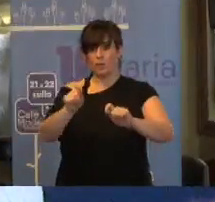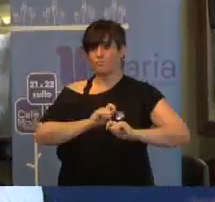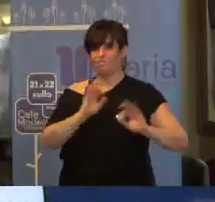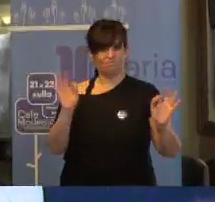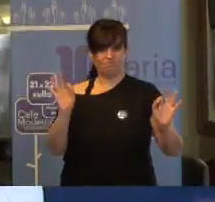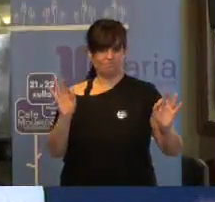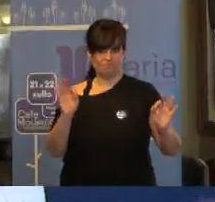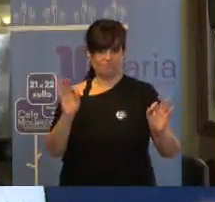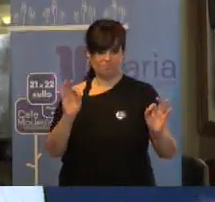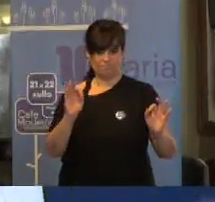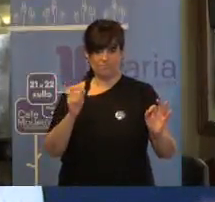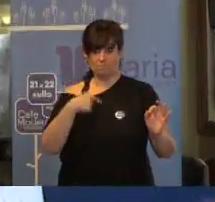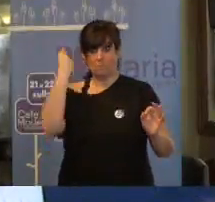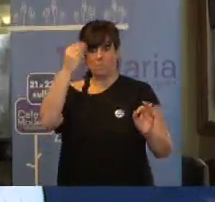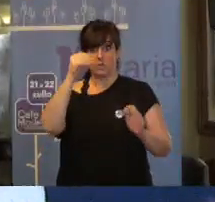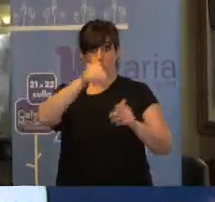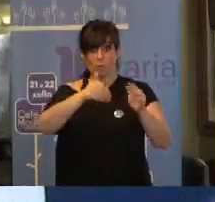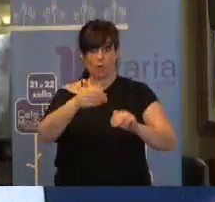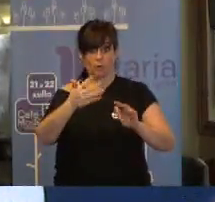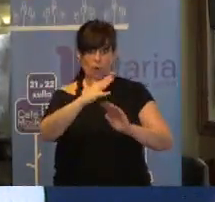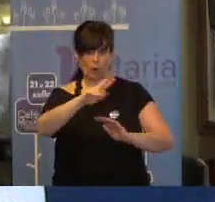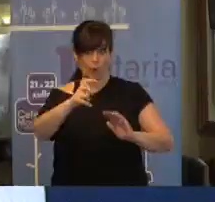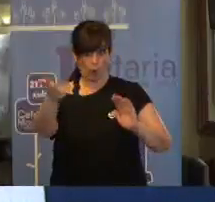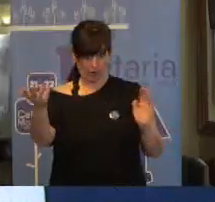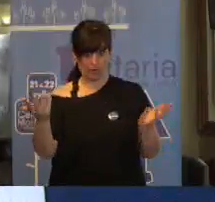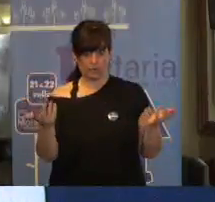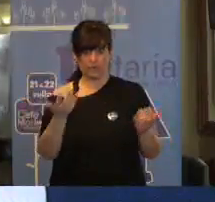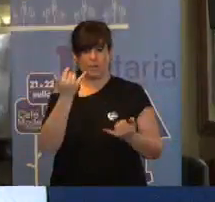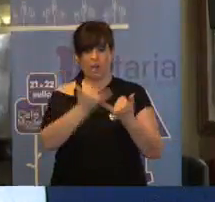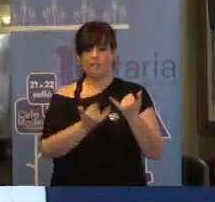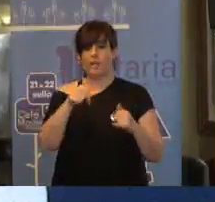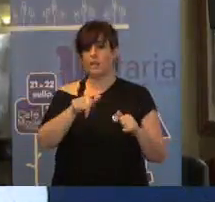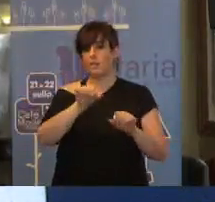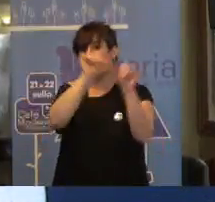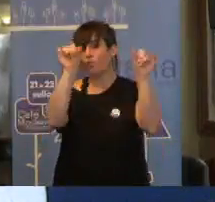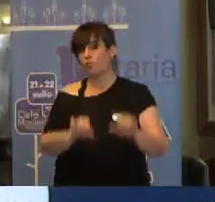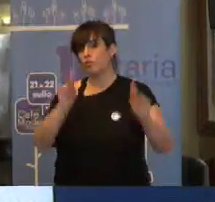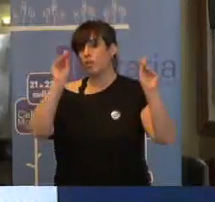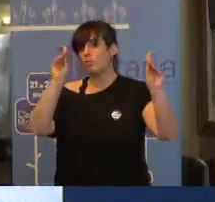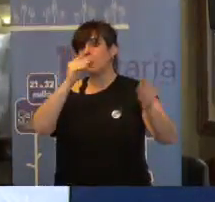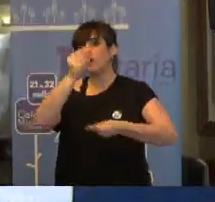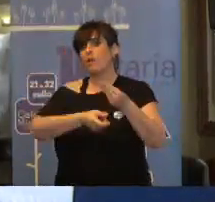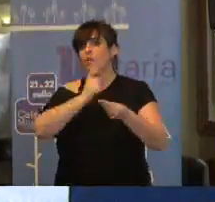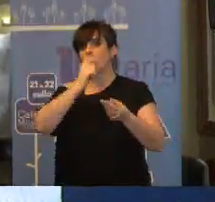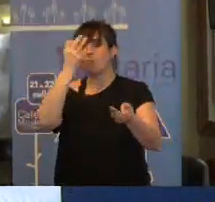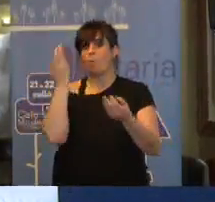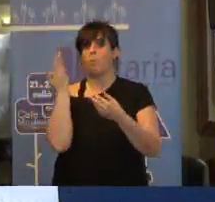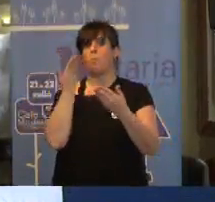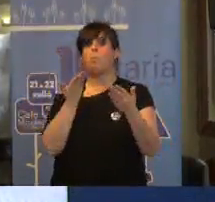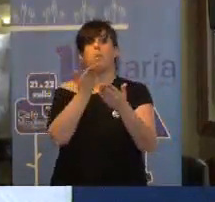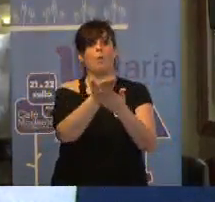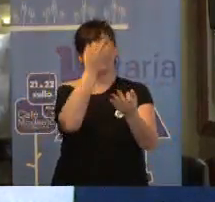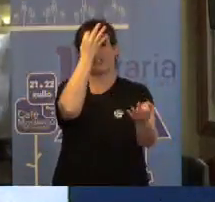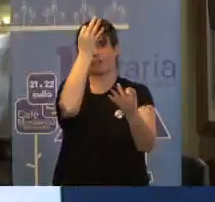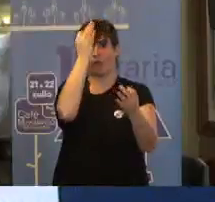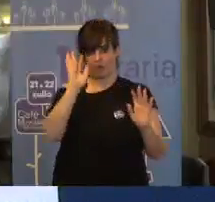dicir, a fórmula onde tratamos de facer pedagogía con todo isto e con propostas concretas, non? Propostas concretas que, se temos tempo,